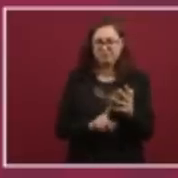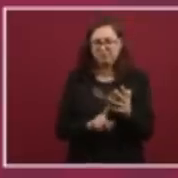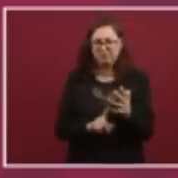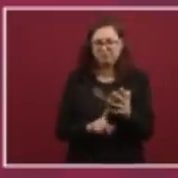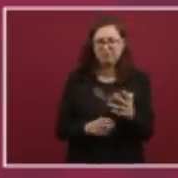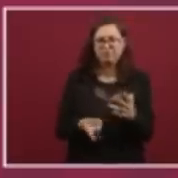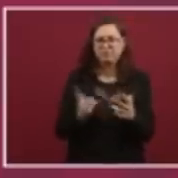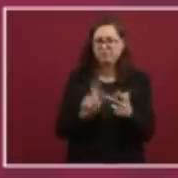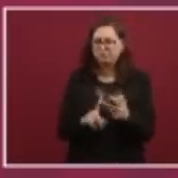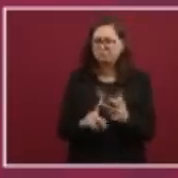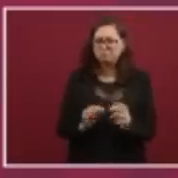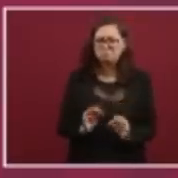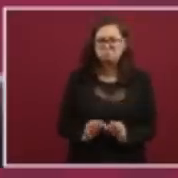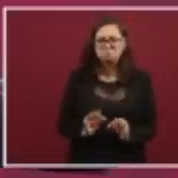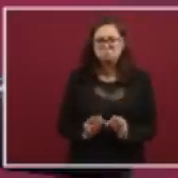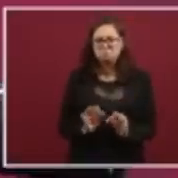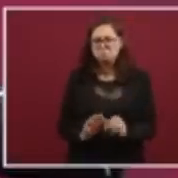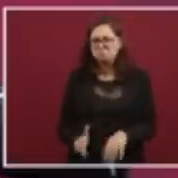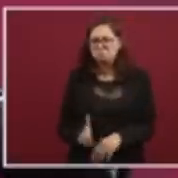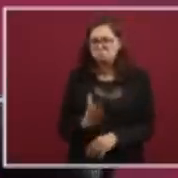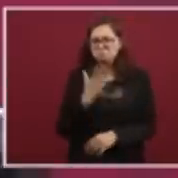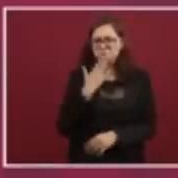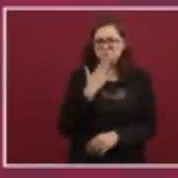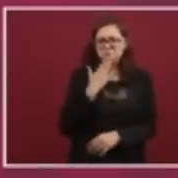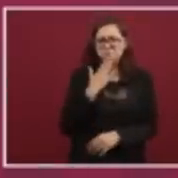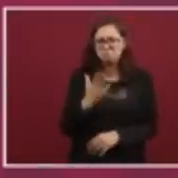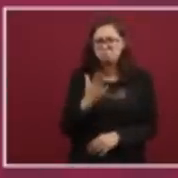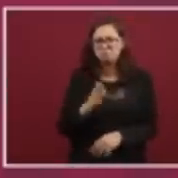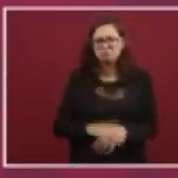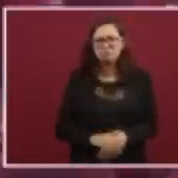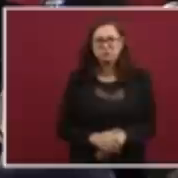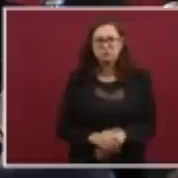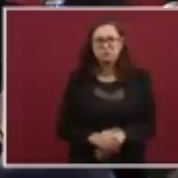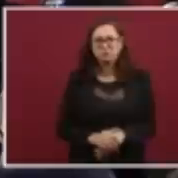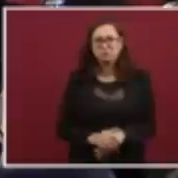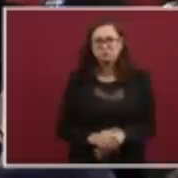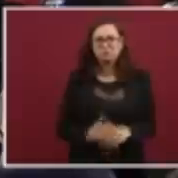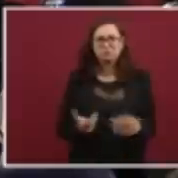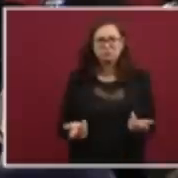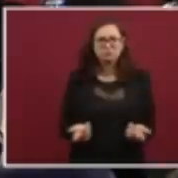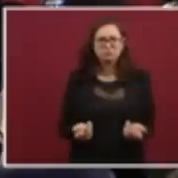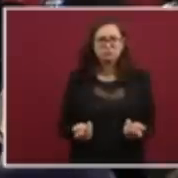vamos muy bien porque hay finanzas sanas.